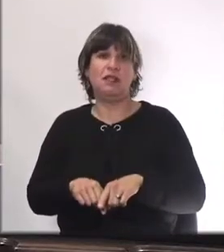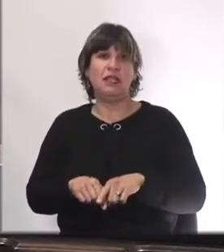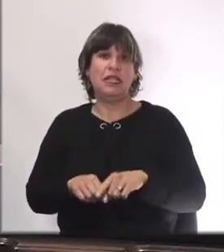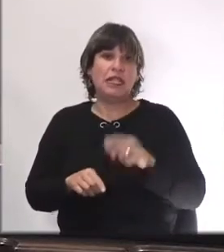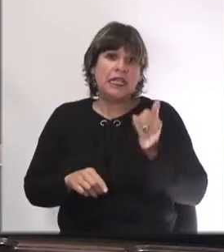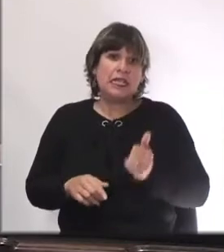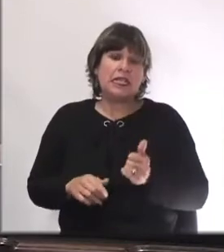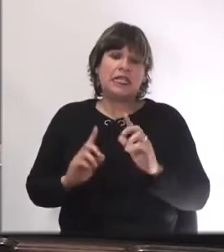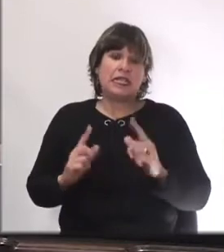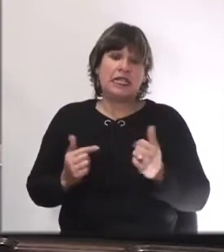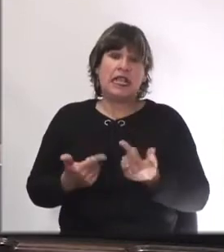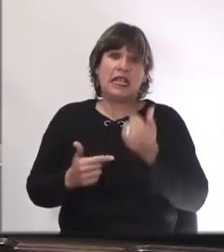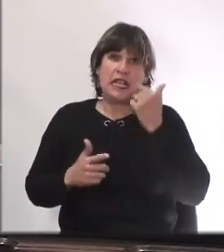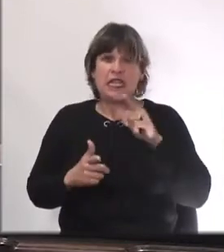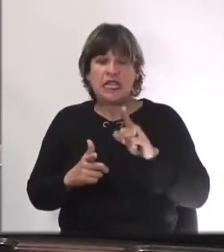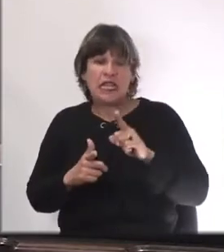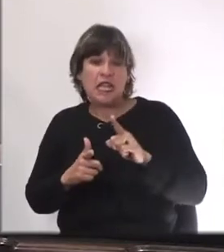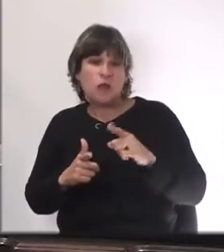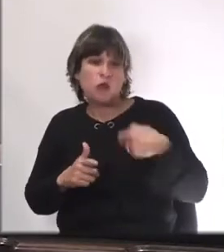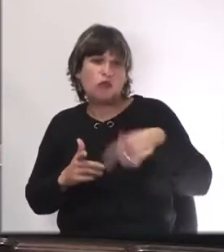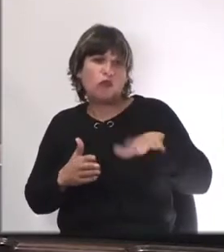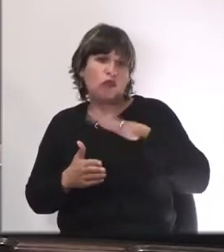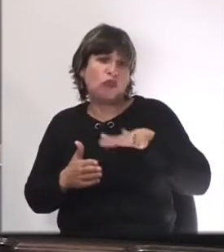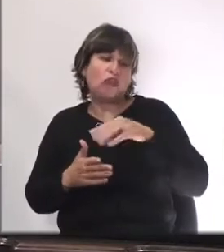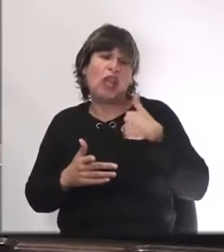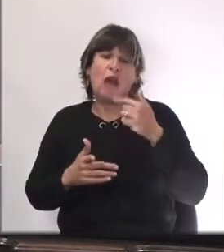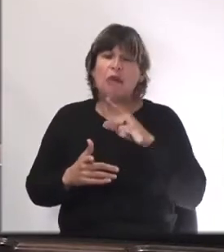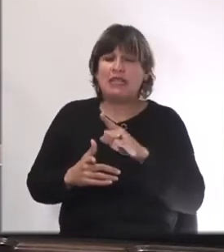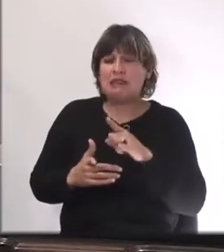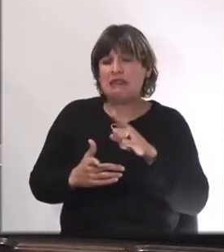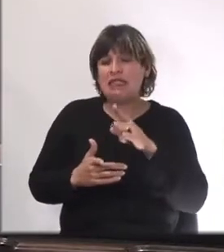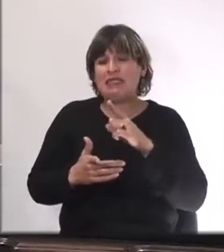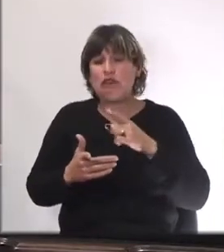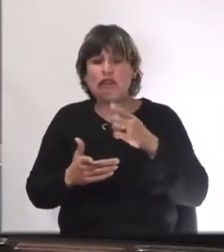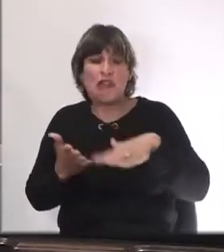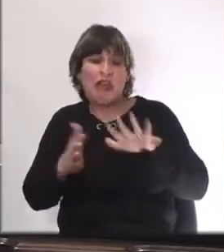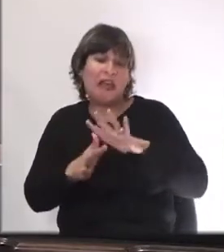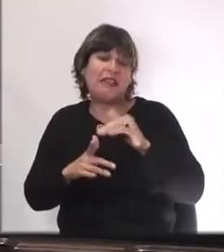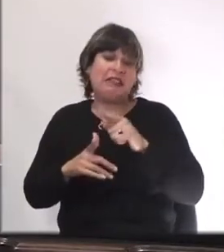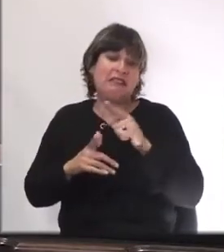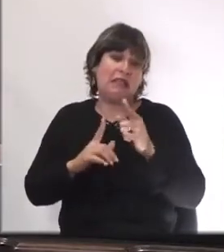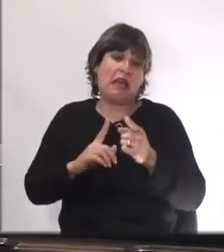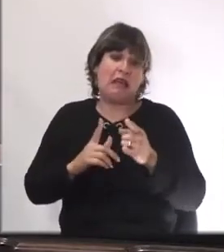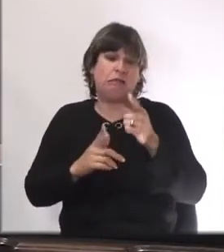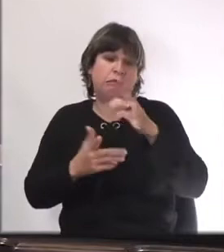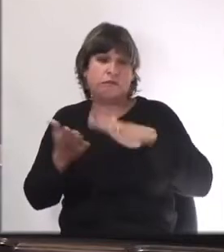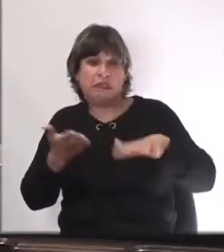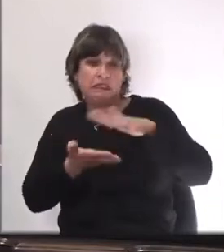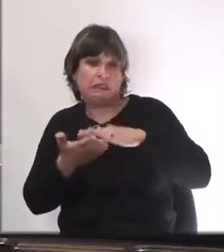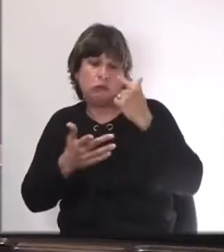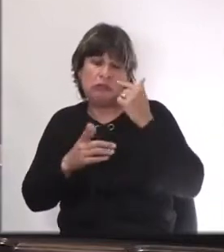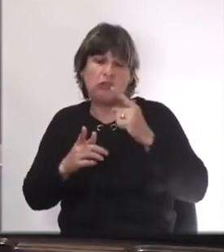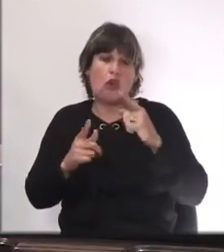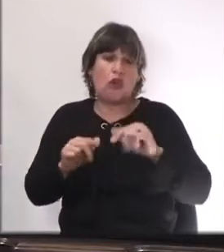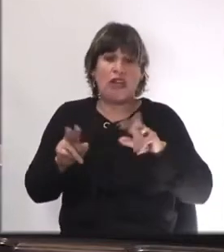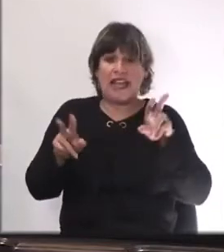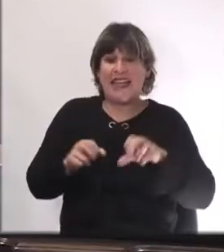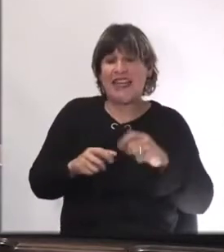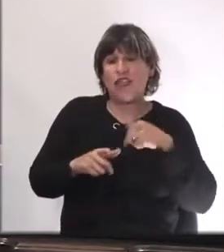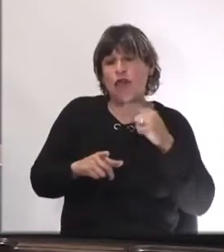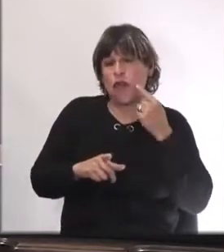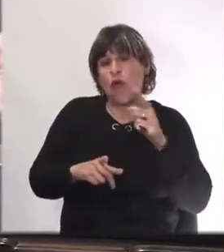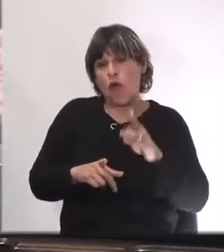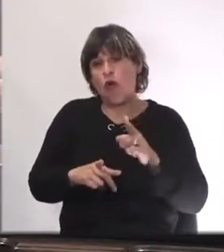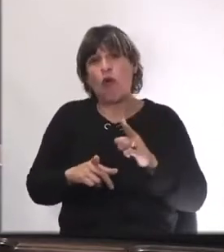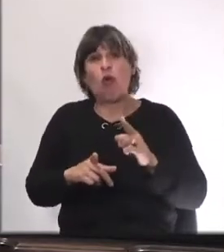tenemos parámetros socialmente deseables de lo que queremos que suceda, de lo que entendemos, del ingreso que entendemos que alguien tiene que tener para